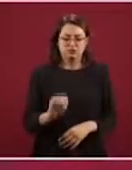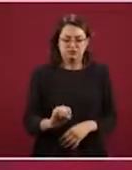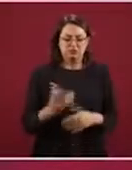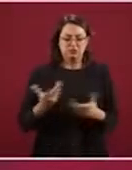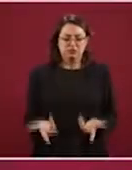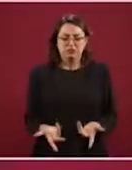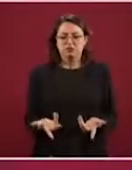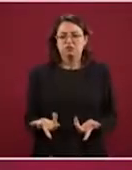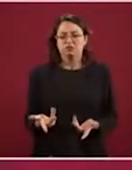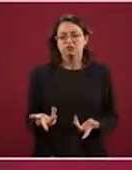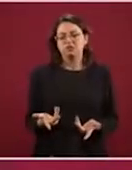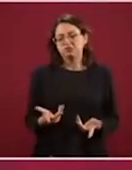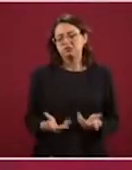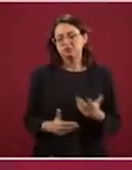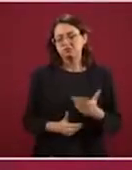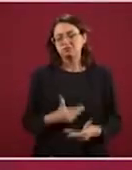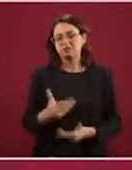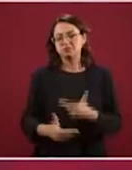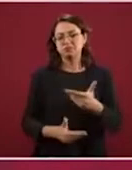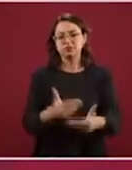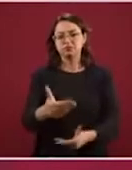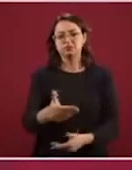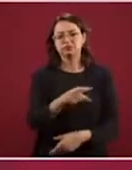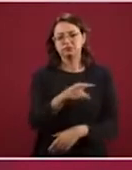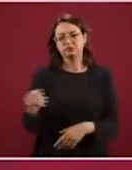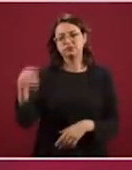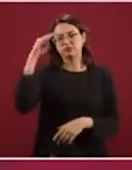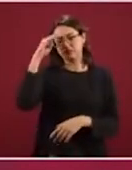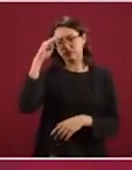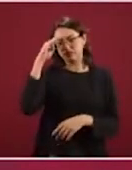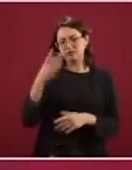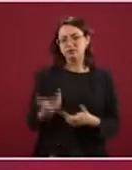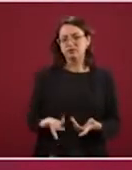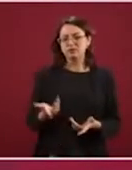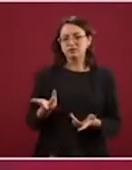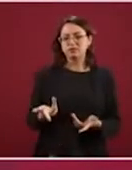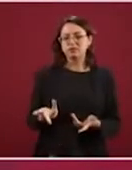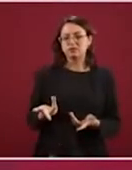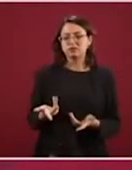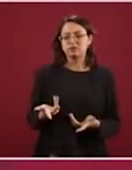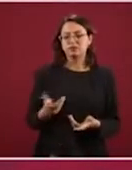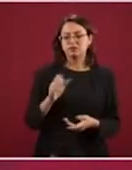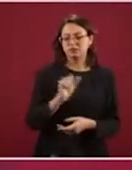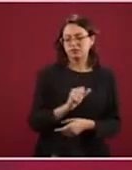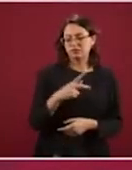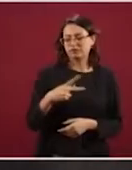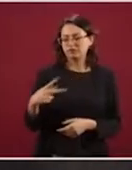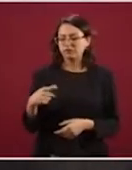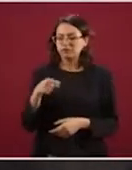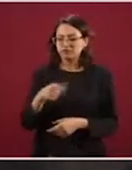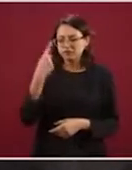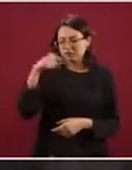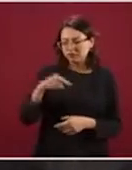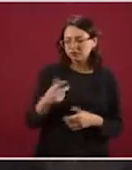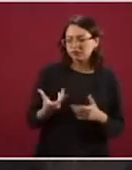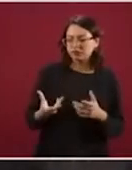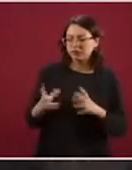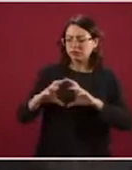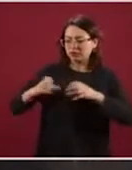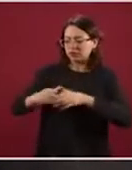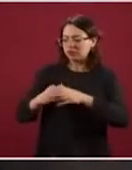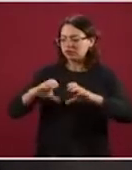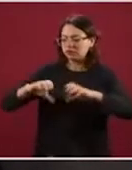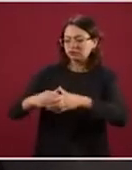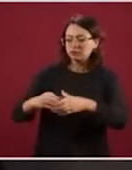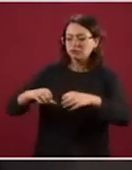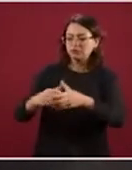proceso ustedes recordarán que originalmente se había analizado la posibilidad de ser una serie de apps para realizarlo se vio los